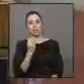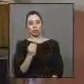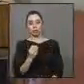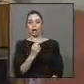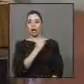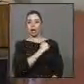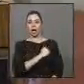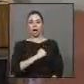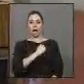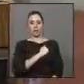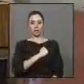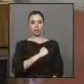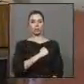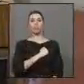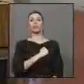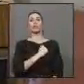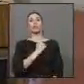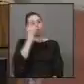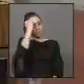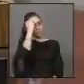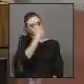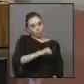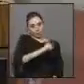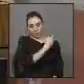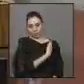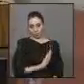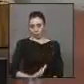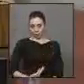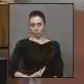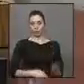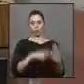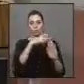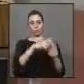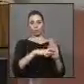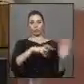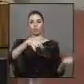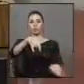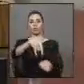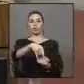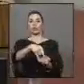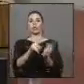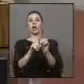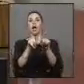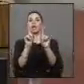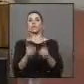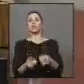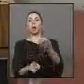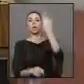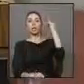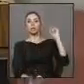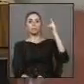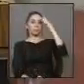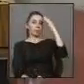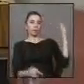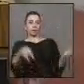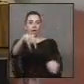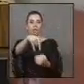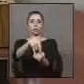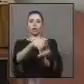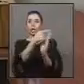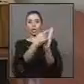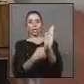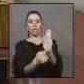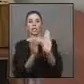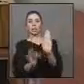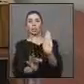una actitud empecinada del Gobierno, insiste en entregar este proyecto tal como lo ingresó desde el primer día, sin cambiar